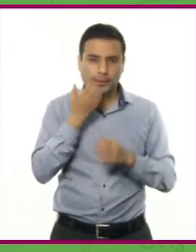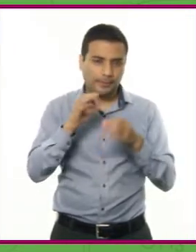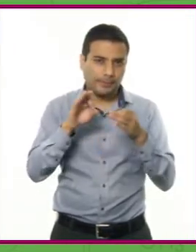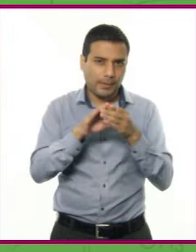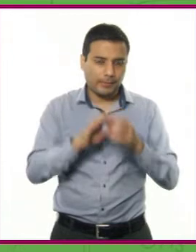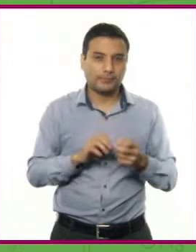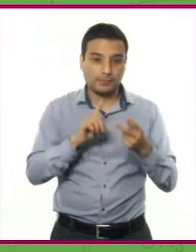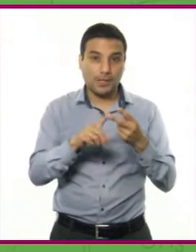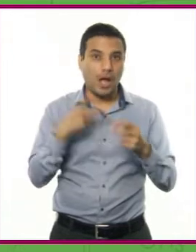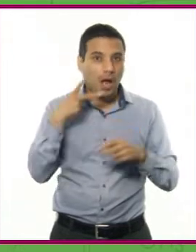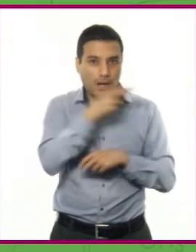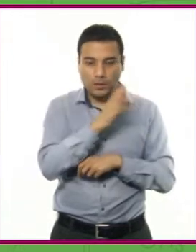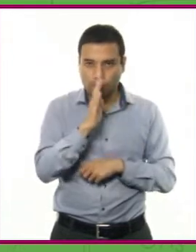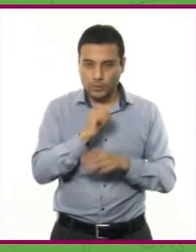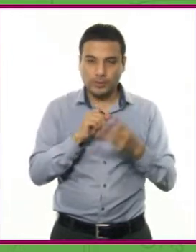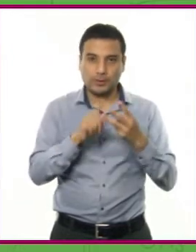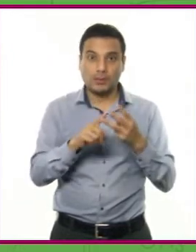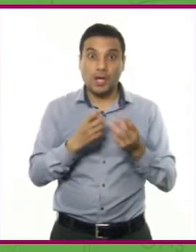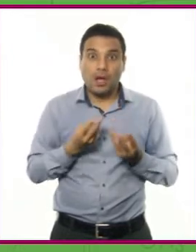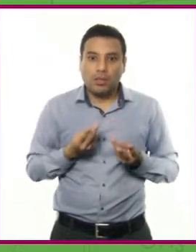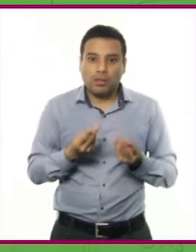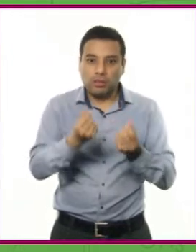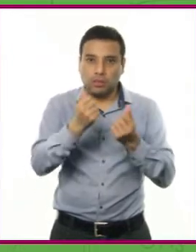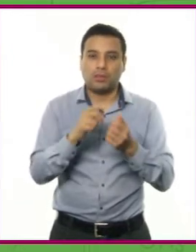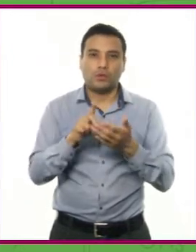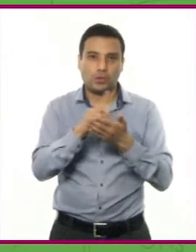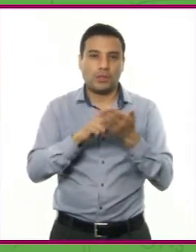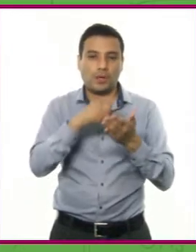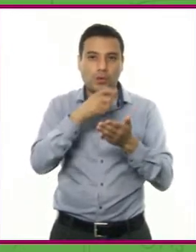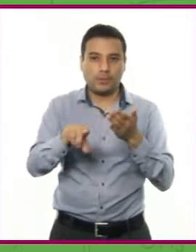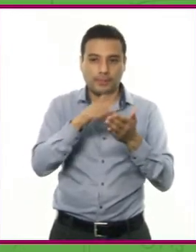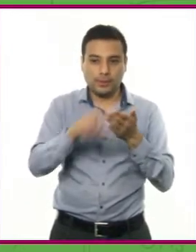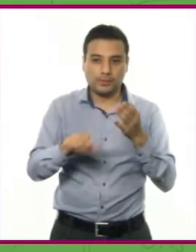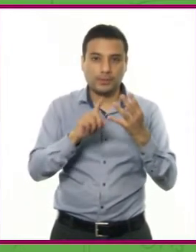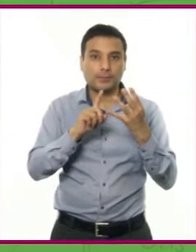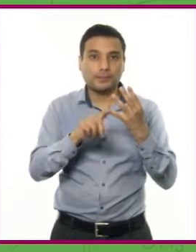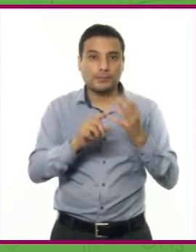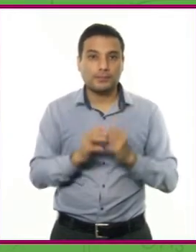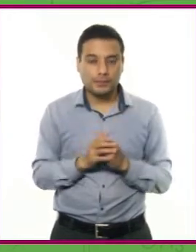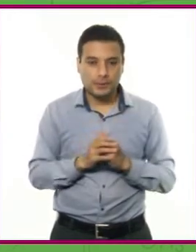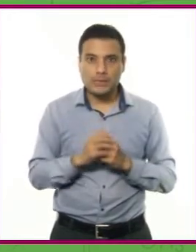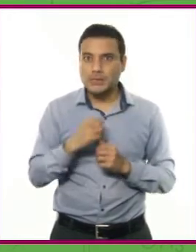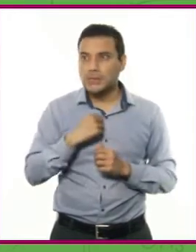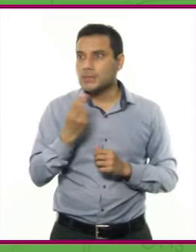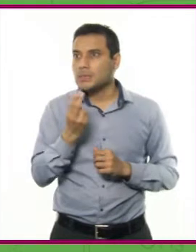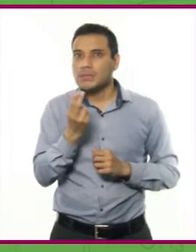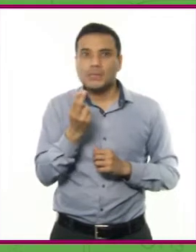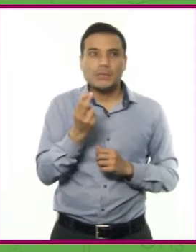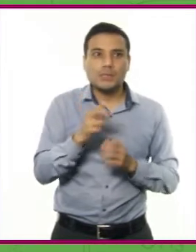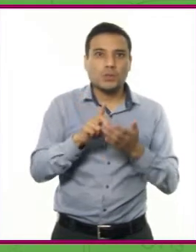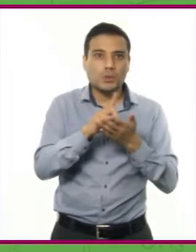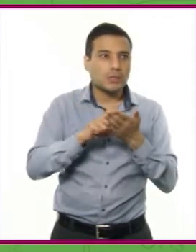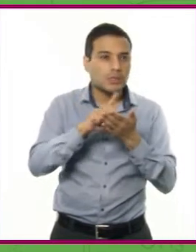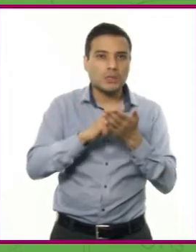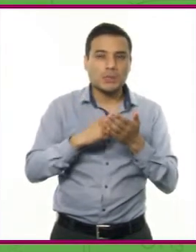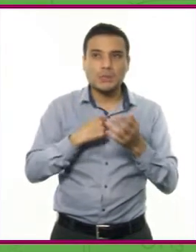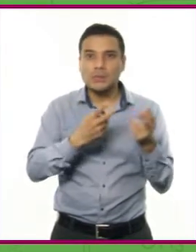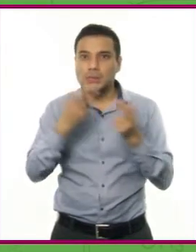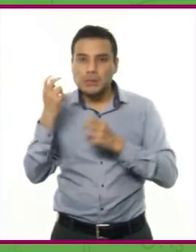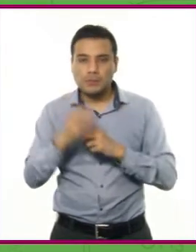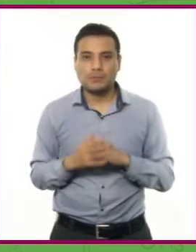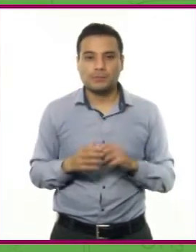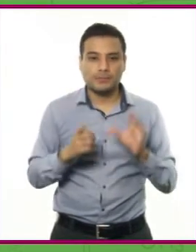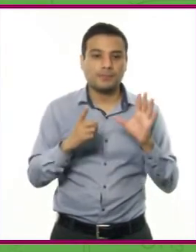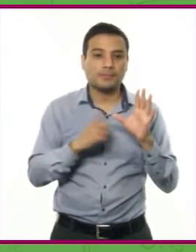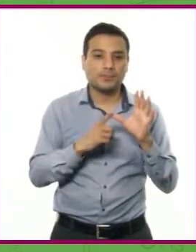imposibilidad de dejarla, gastar en droga más de lo que se tiene, extralimitarse para obtener droga, incluso robar, y